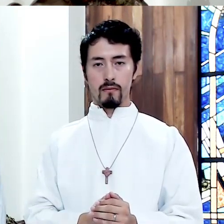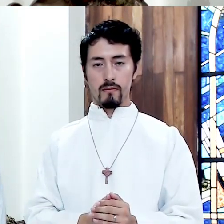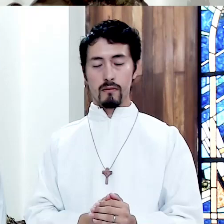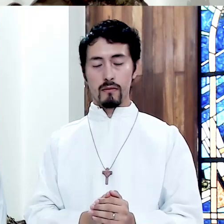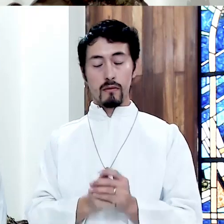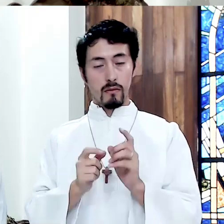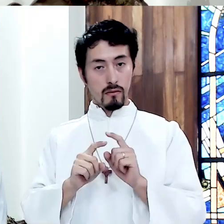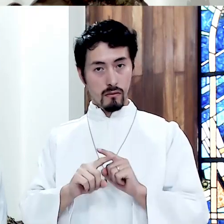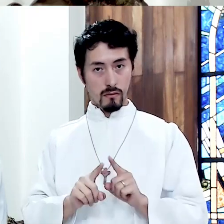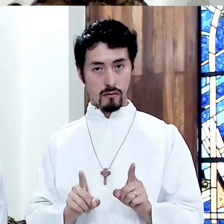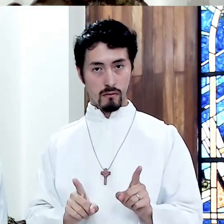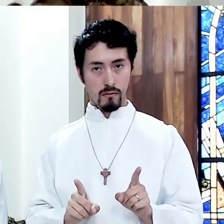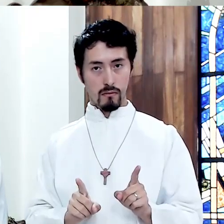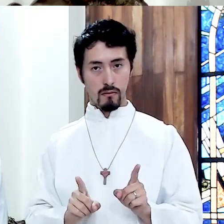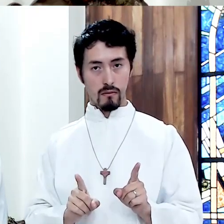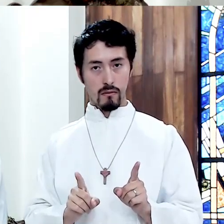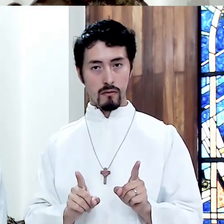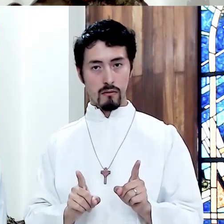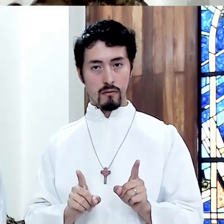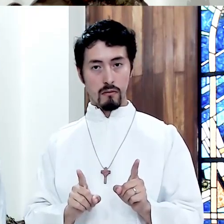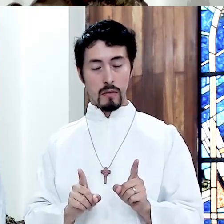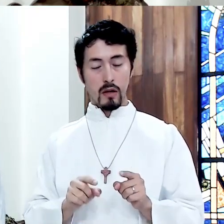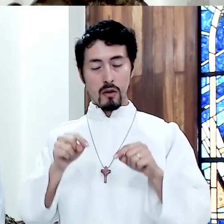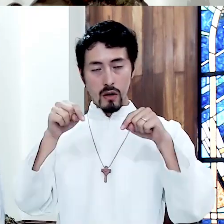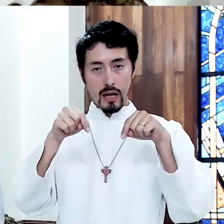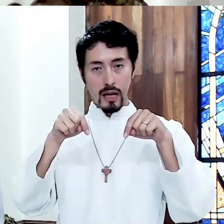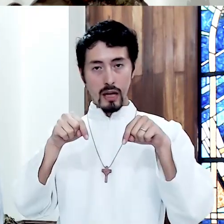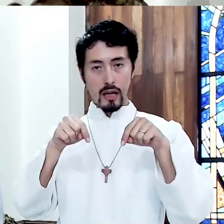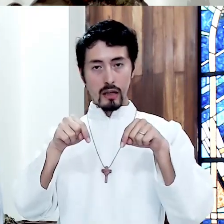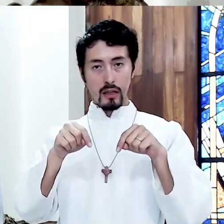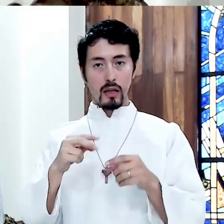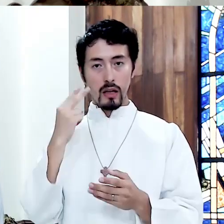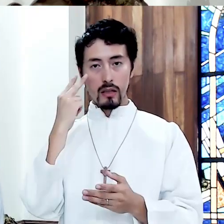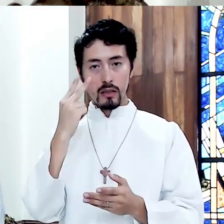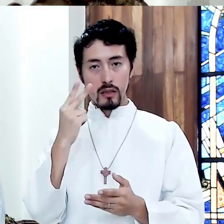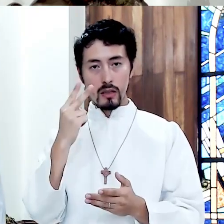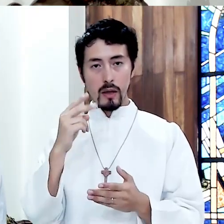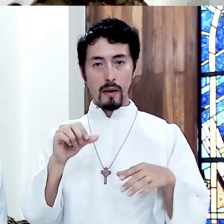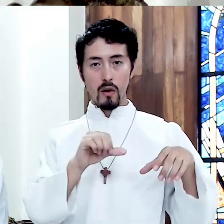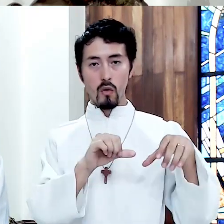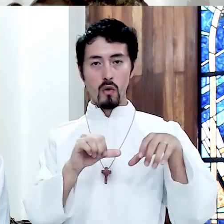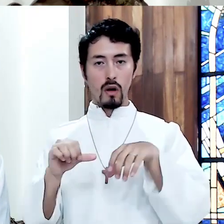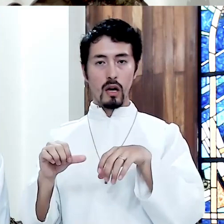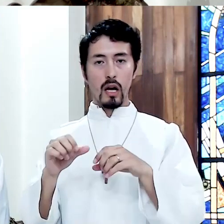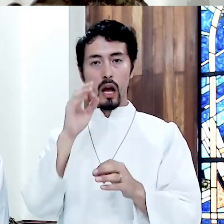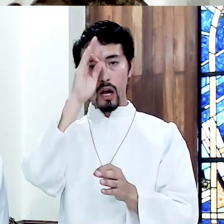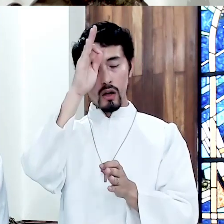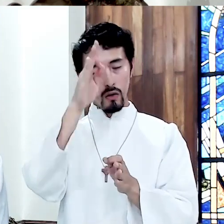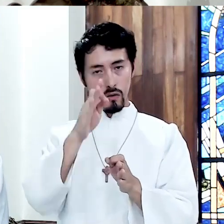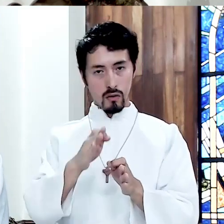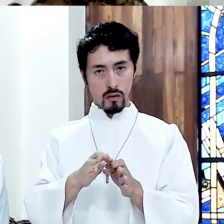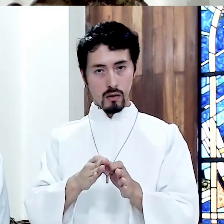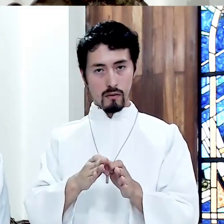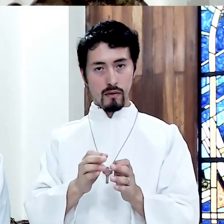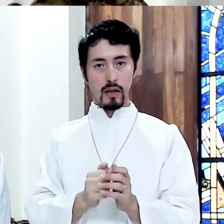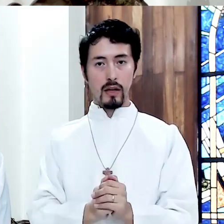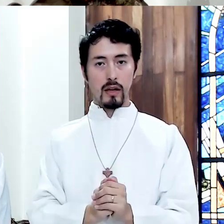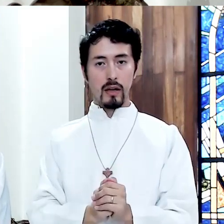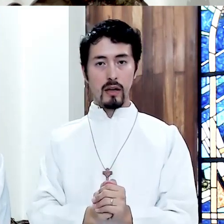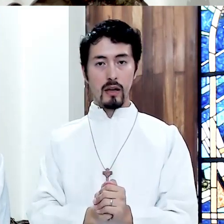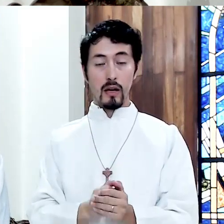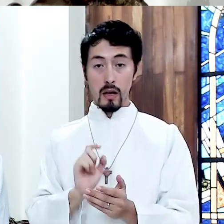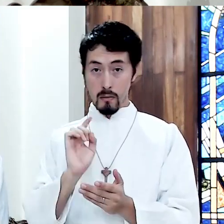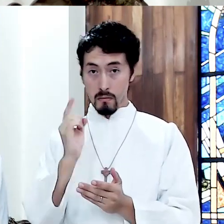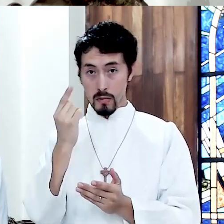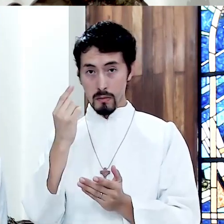Sin embargo, aquí es un salto a la fe. Después que Marta, de alguna manera, le reclama, le